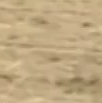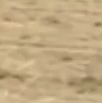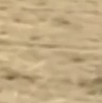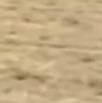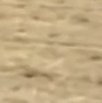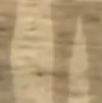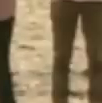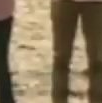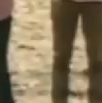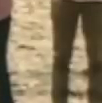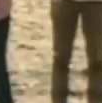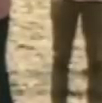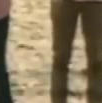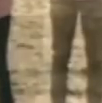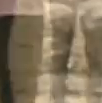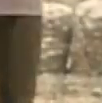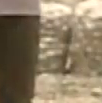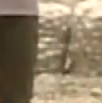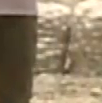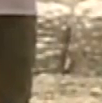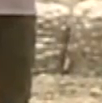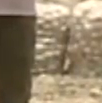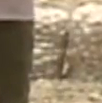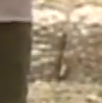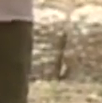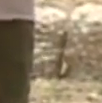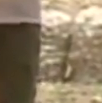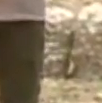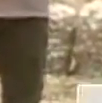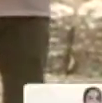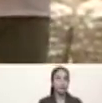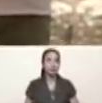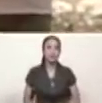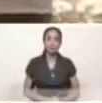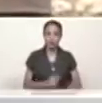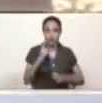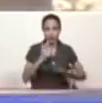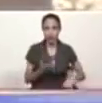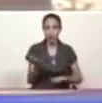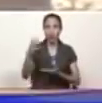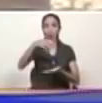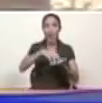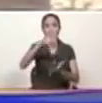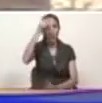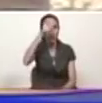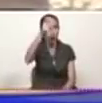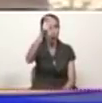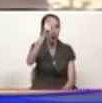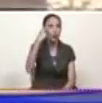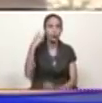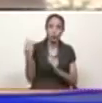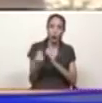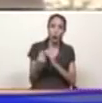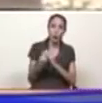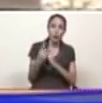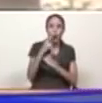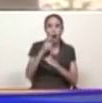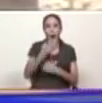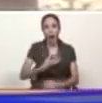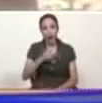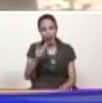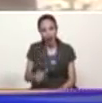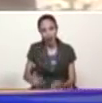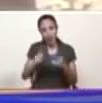nos encontramos en el municipio Julián Mellado del estado huarico me acompaña el alcalde del municipio y nuestro